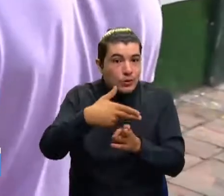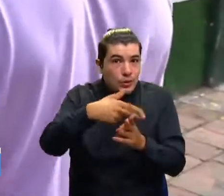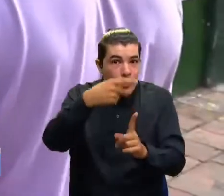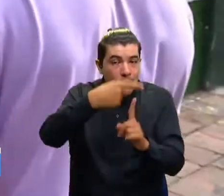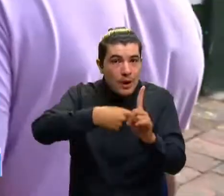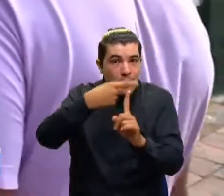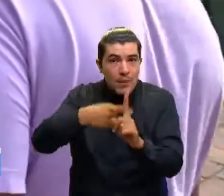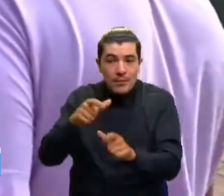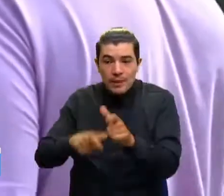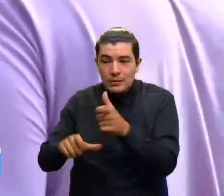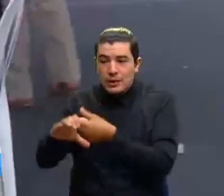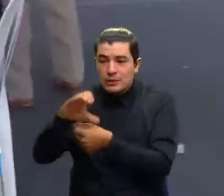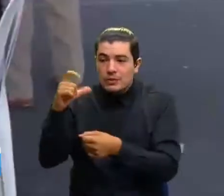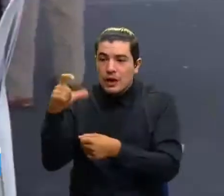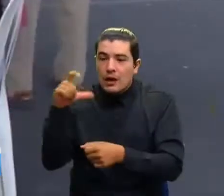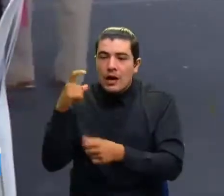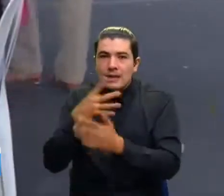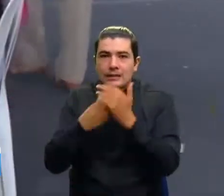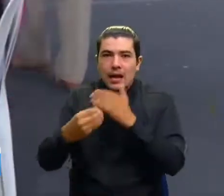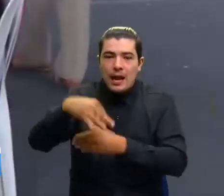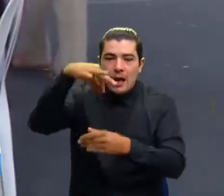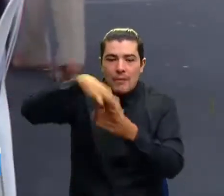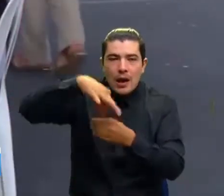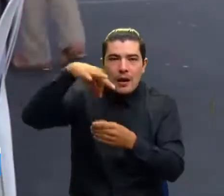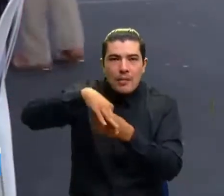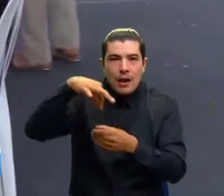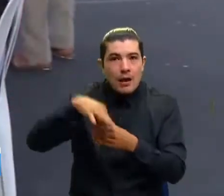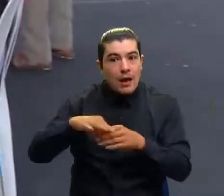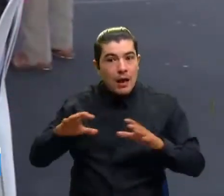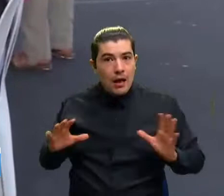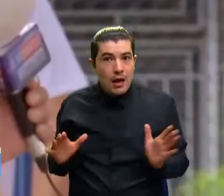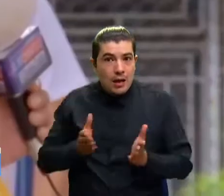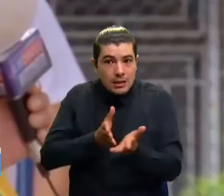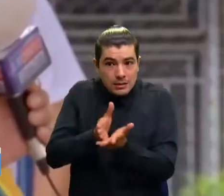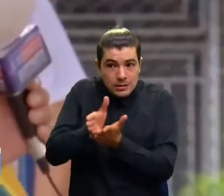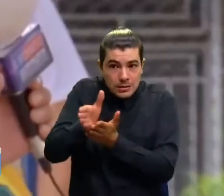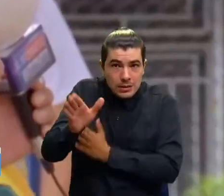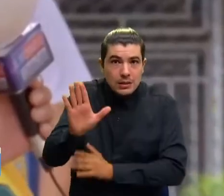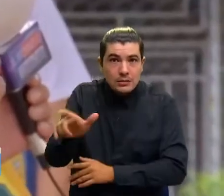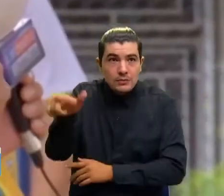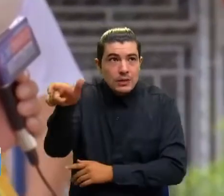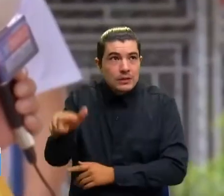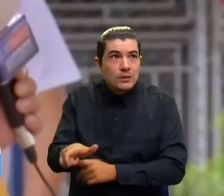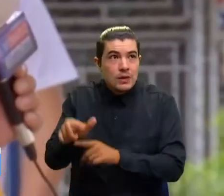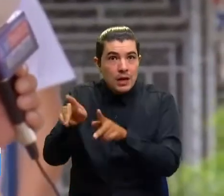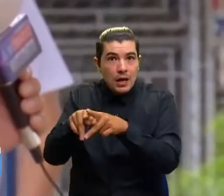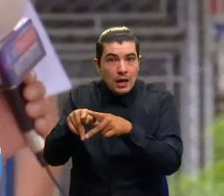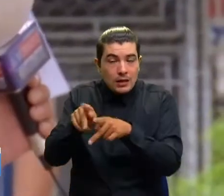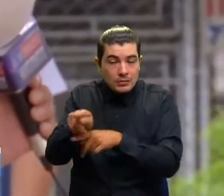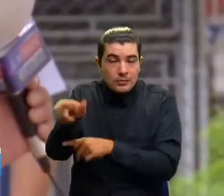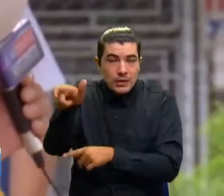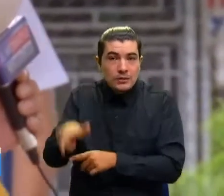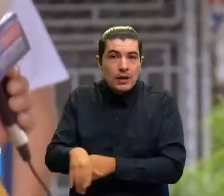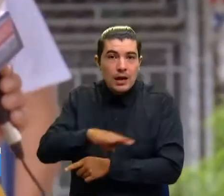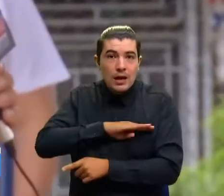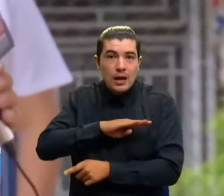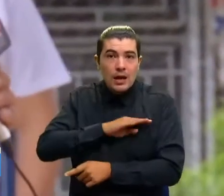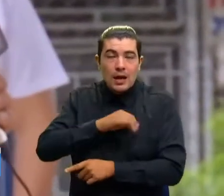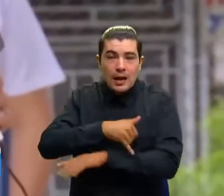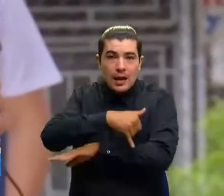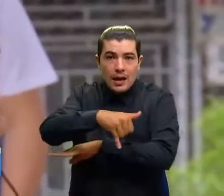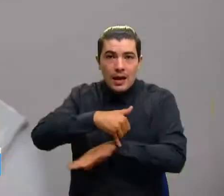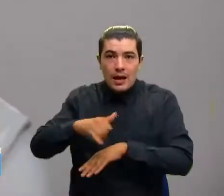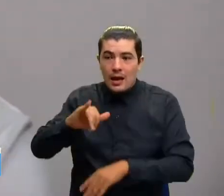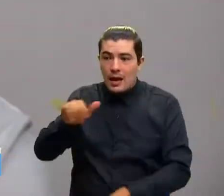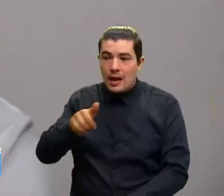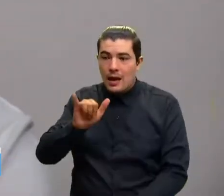meses los cucuteños saldrán a las urnas para definir si permiten que continúe el periodo electoral del alcalde electo, el ingeniero